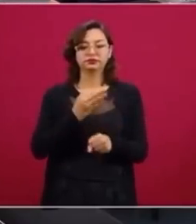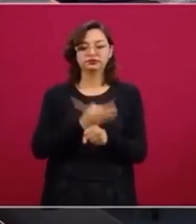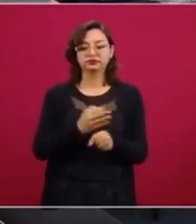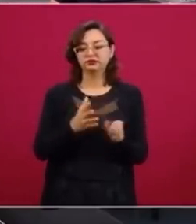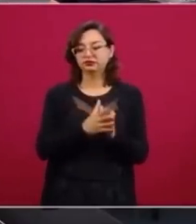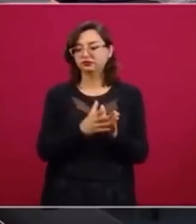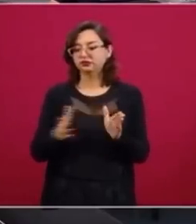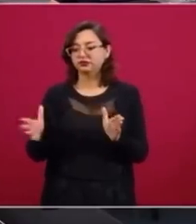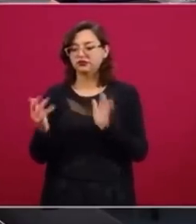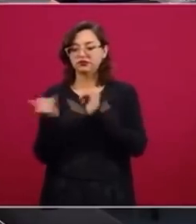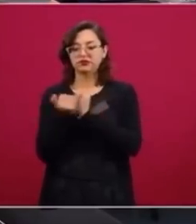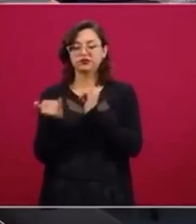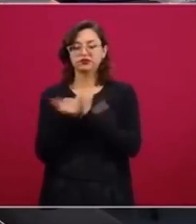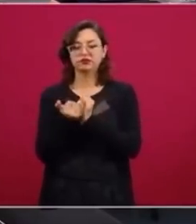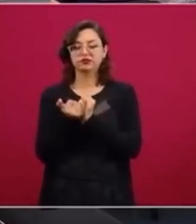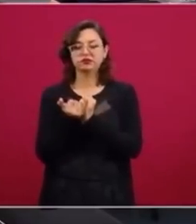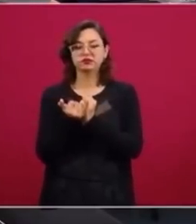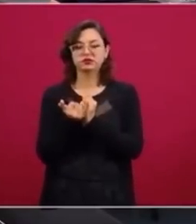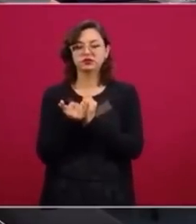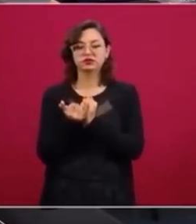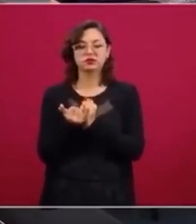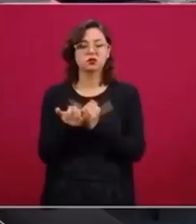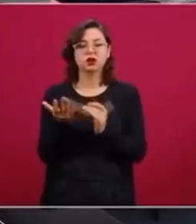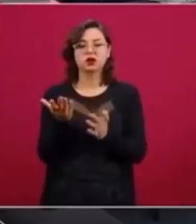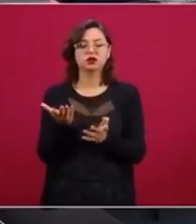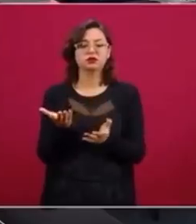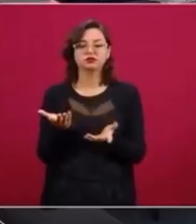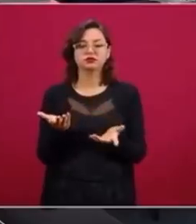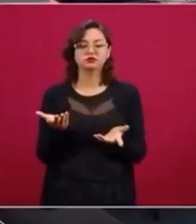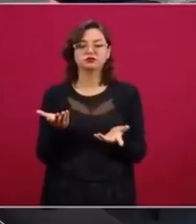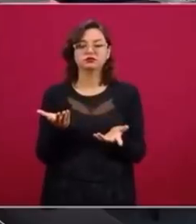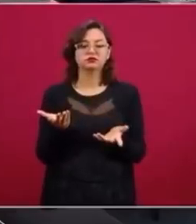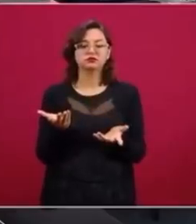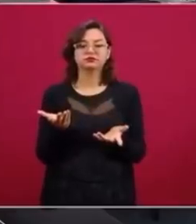como otras, pero